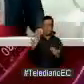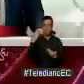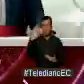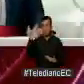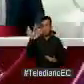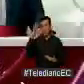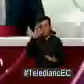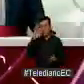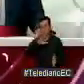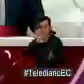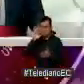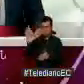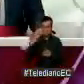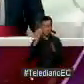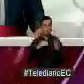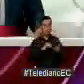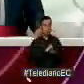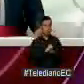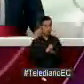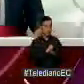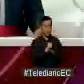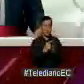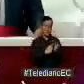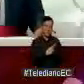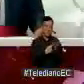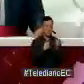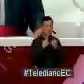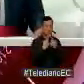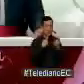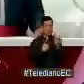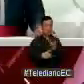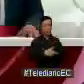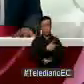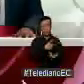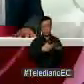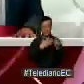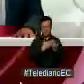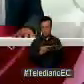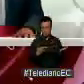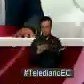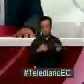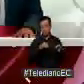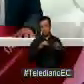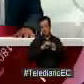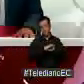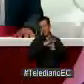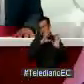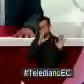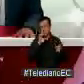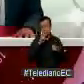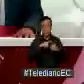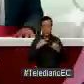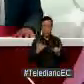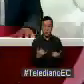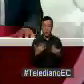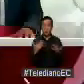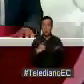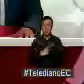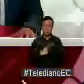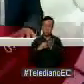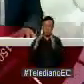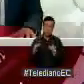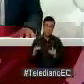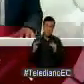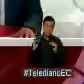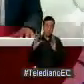e ideológico de lo práctico y del debate de altura. Y esto hay que señalarlo porque no ha habido necesariamente un debate de altura